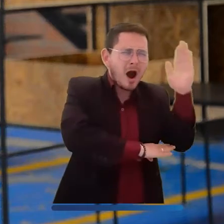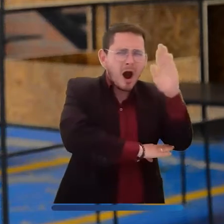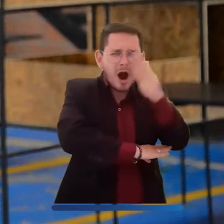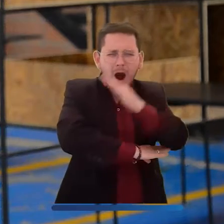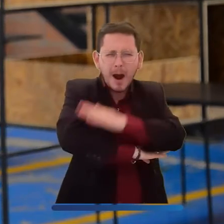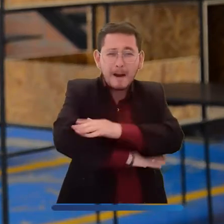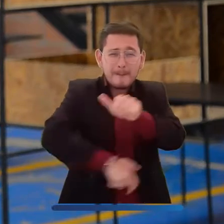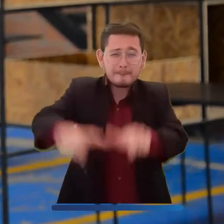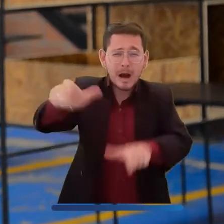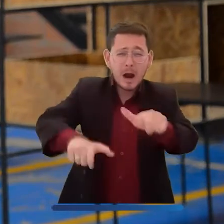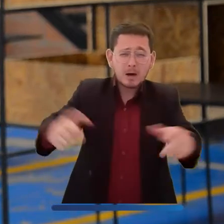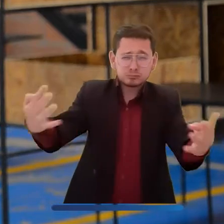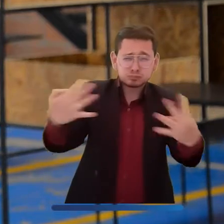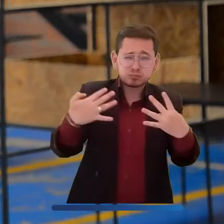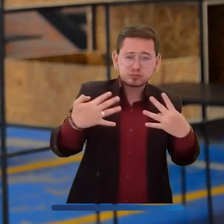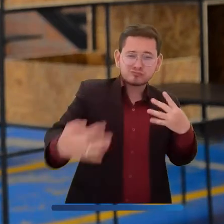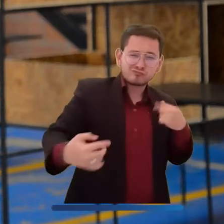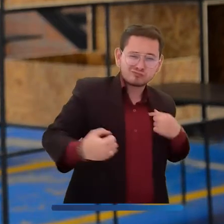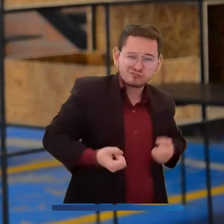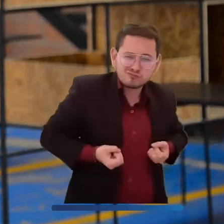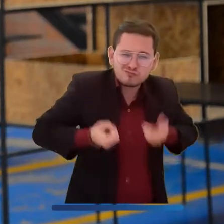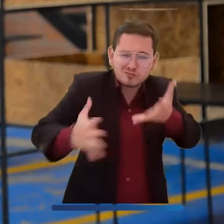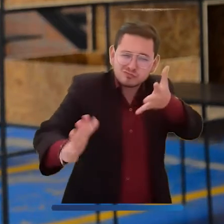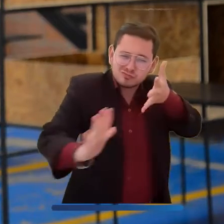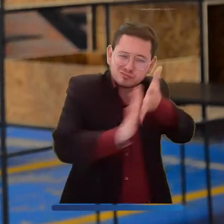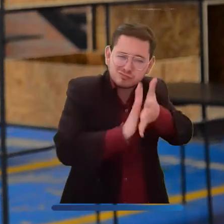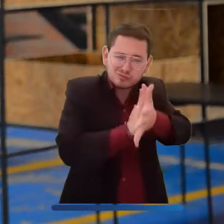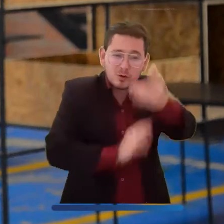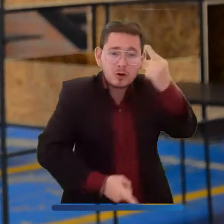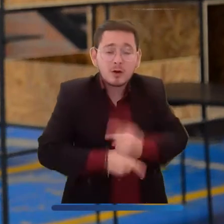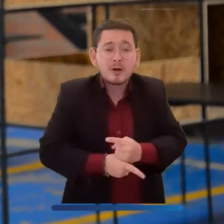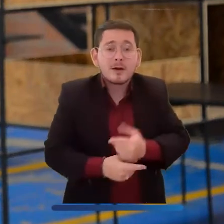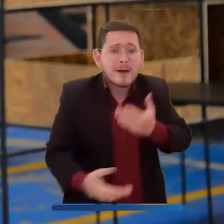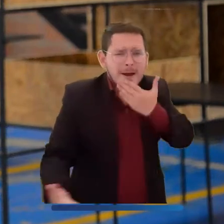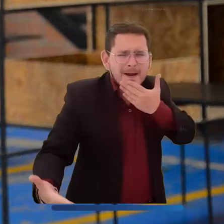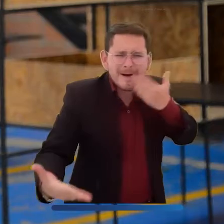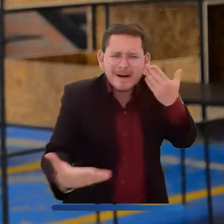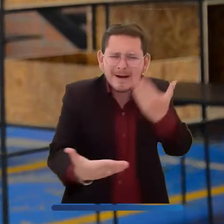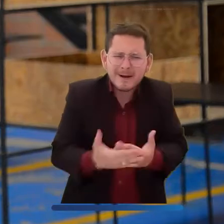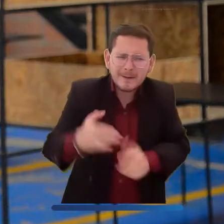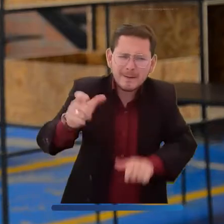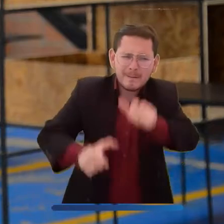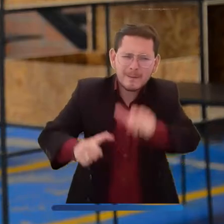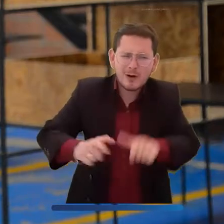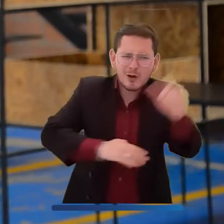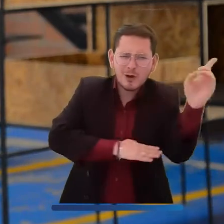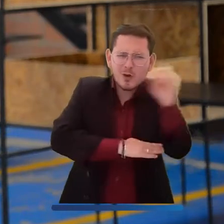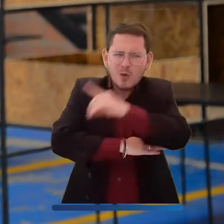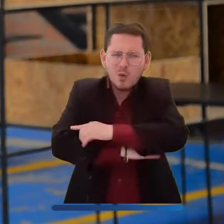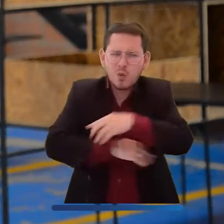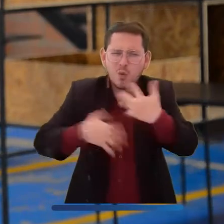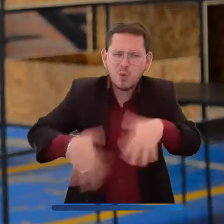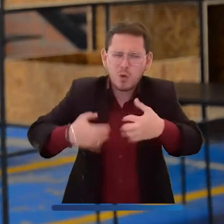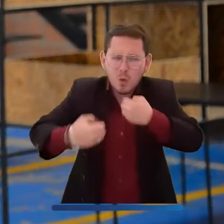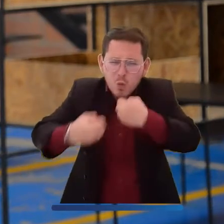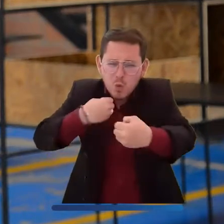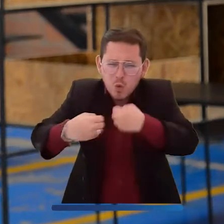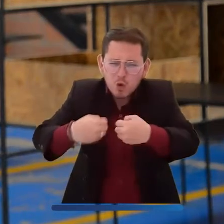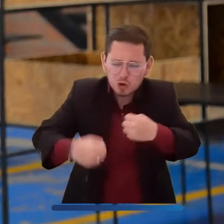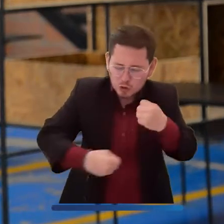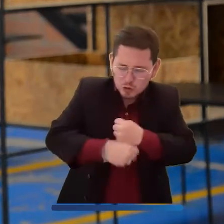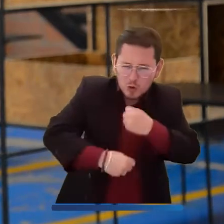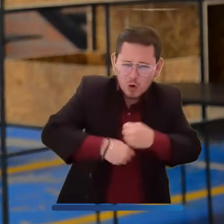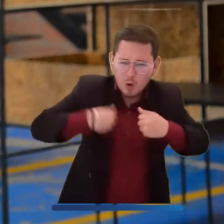a sus audiencias. Hoy quiero agradecerles por ayudarnos a conocer el sentir de la ciudad y ser el puente de comunicación con